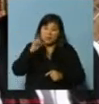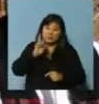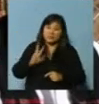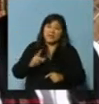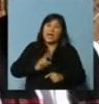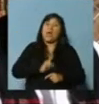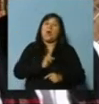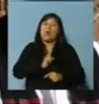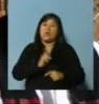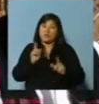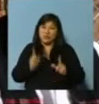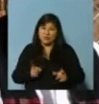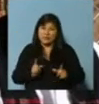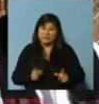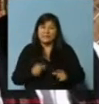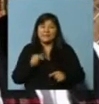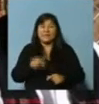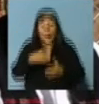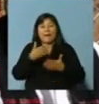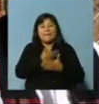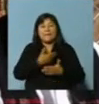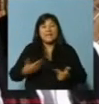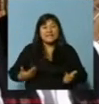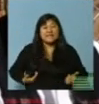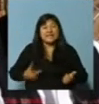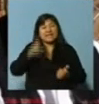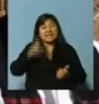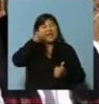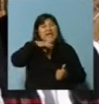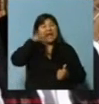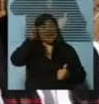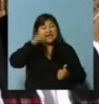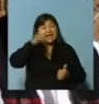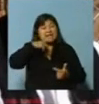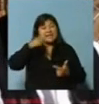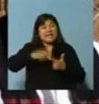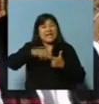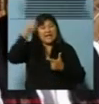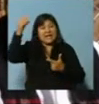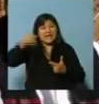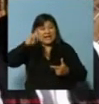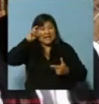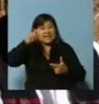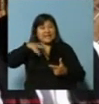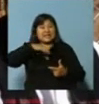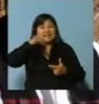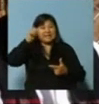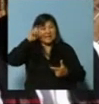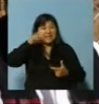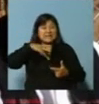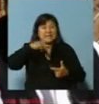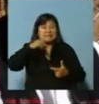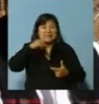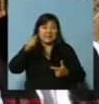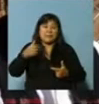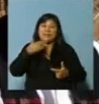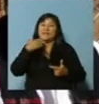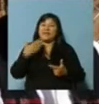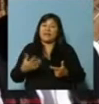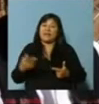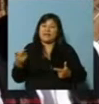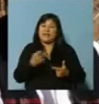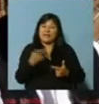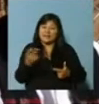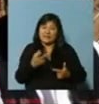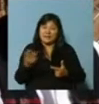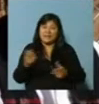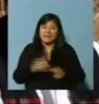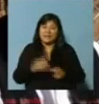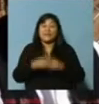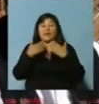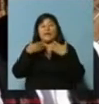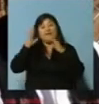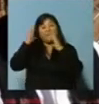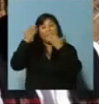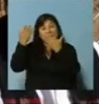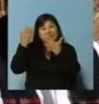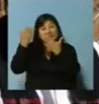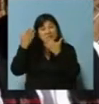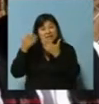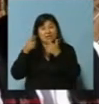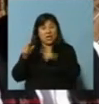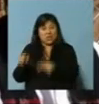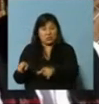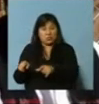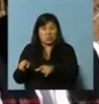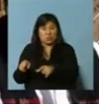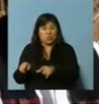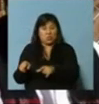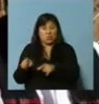Señor presidente de EGESA, EXCESA, realmente muchas gracias y felicitaciones a usted y a su